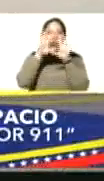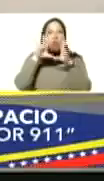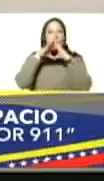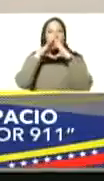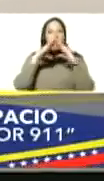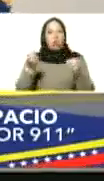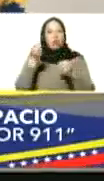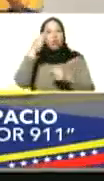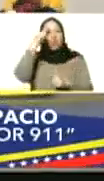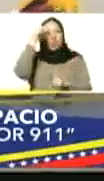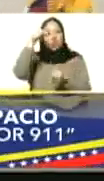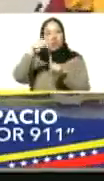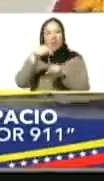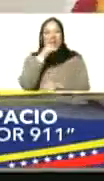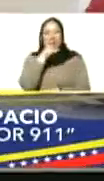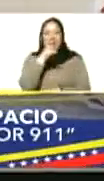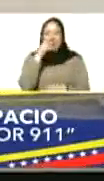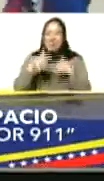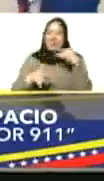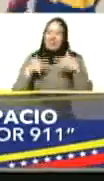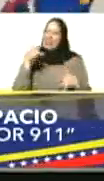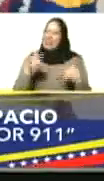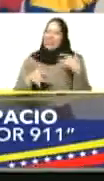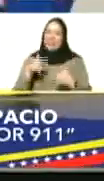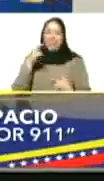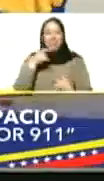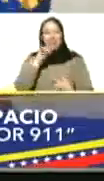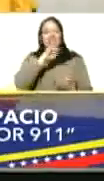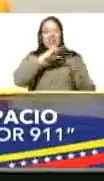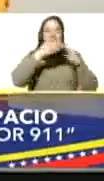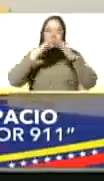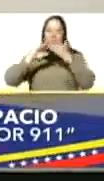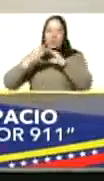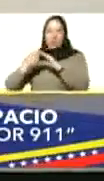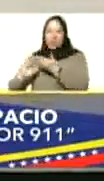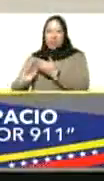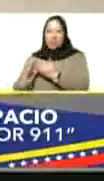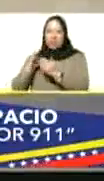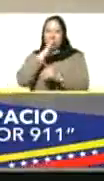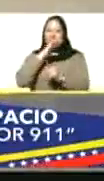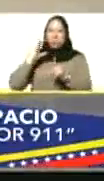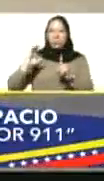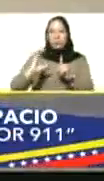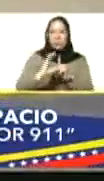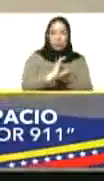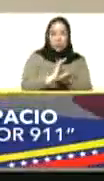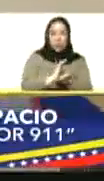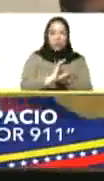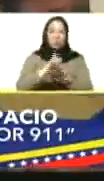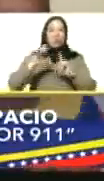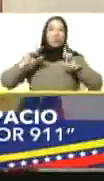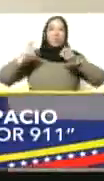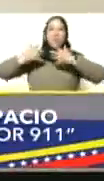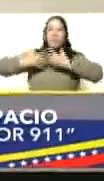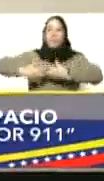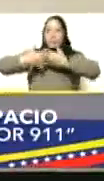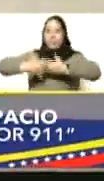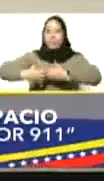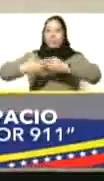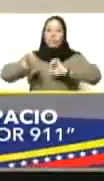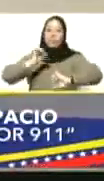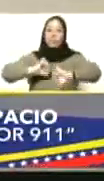el cumplimiento de las actividades acá en la comunidad, la parte cultural, la parte de los emprendimientos. El